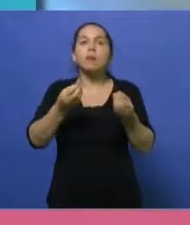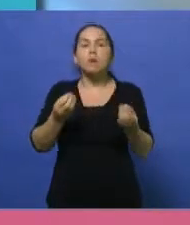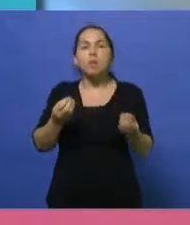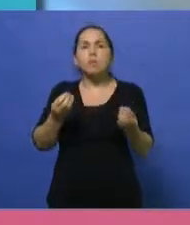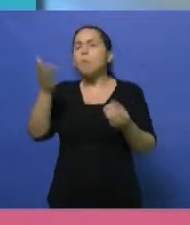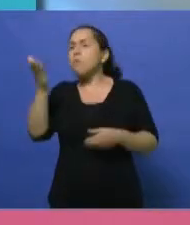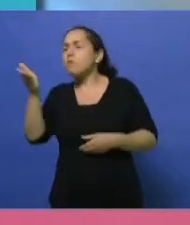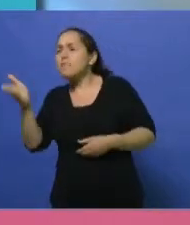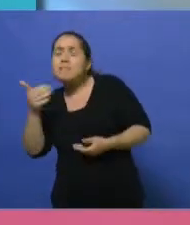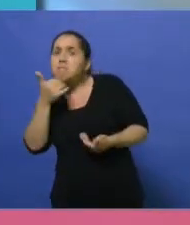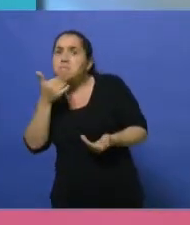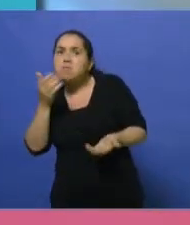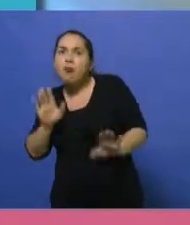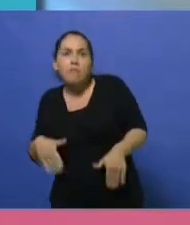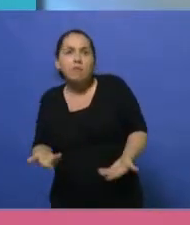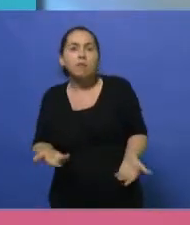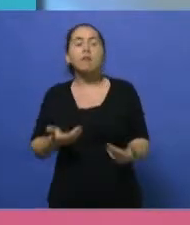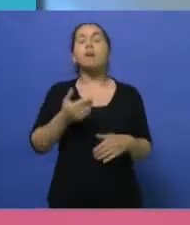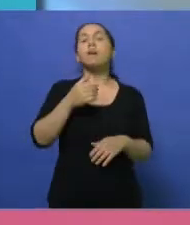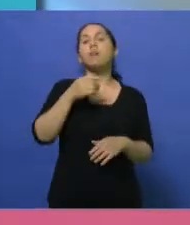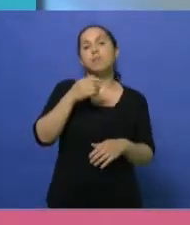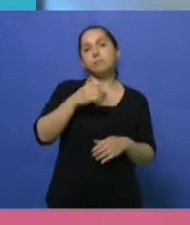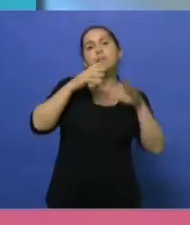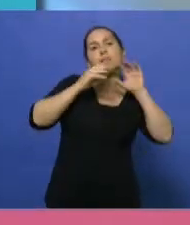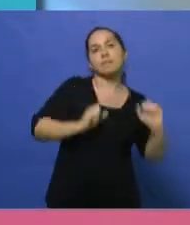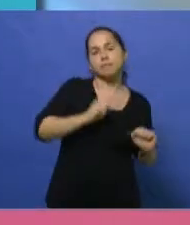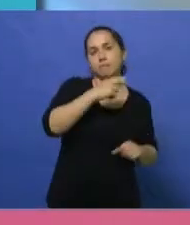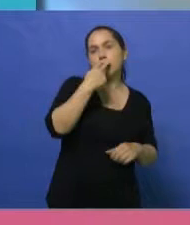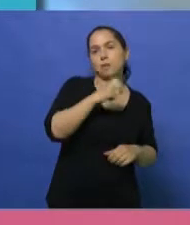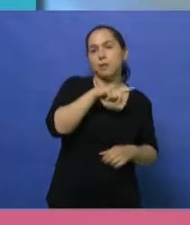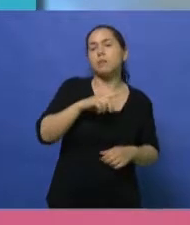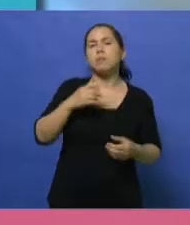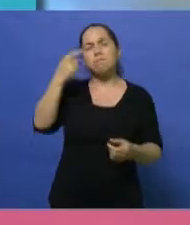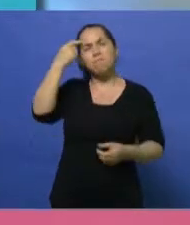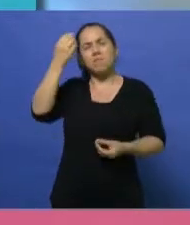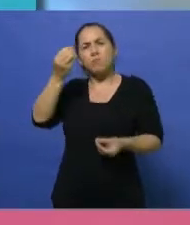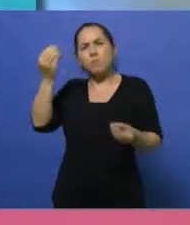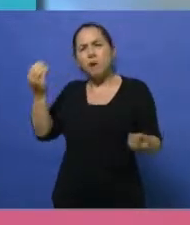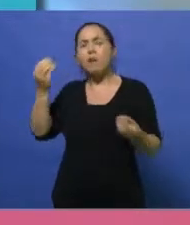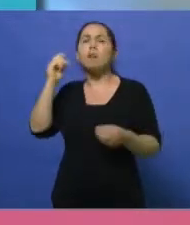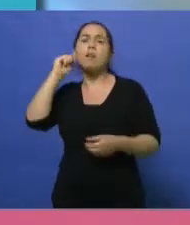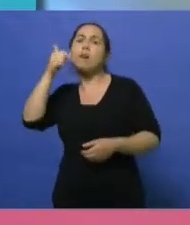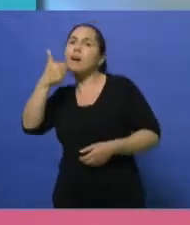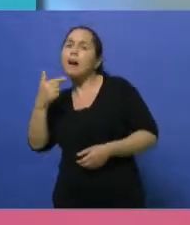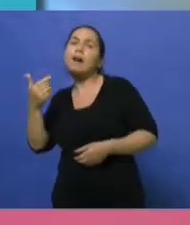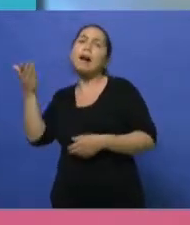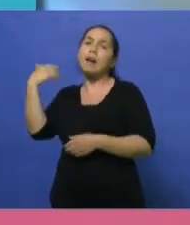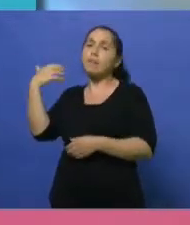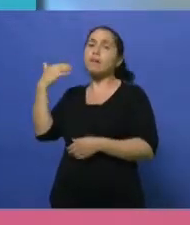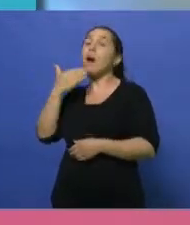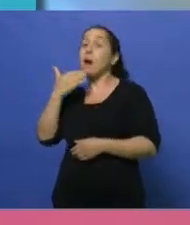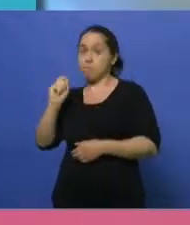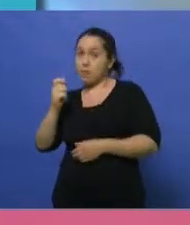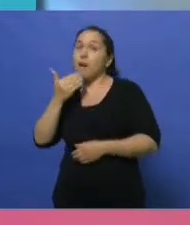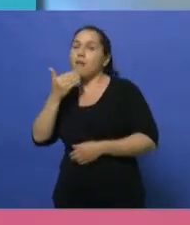Energía aduce que se debe al impacto de la devaluación sobre el gas distribuido entre abril y septiembre. A